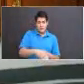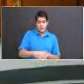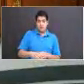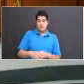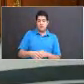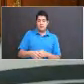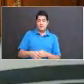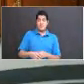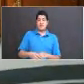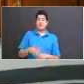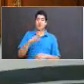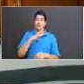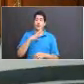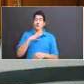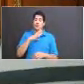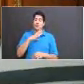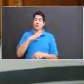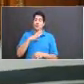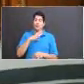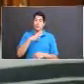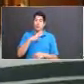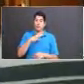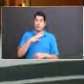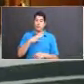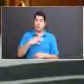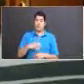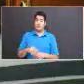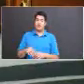Rap tuvo la suerte que lo agarraran los ladrones.